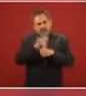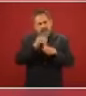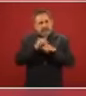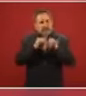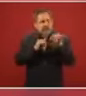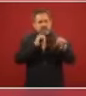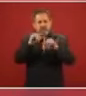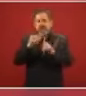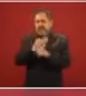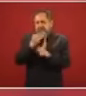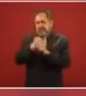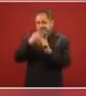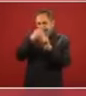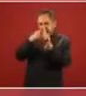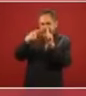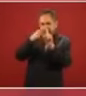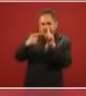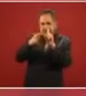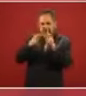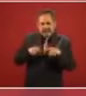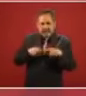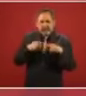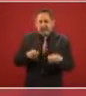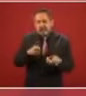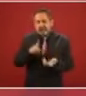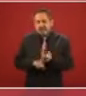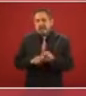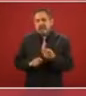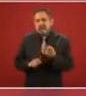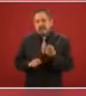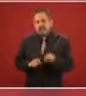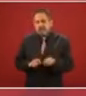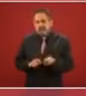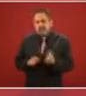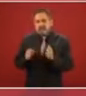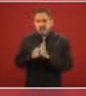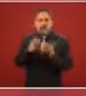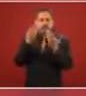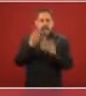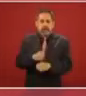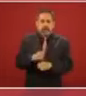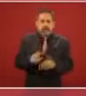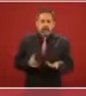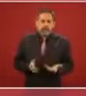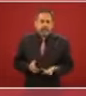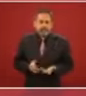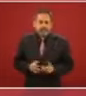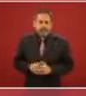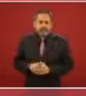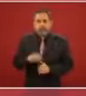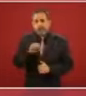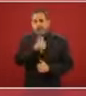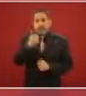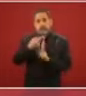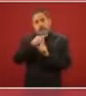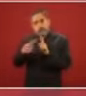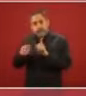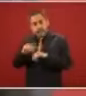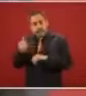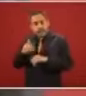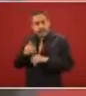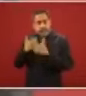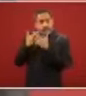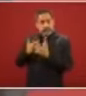la mitad se entregan a través de bancos. La otra mitad de